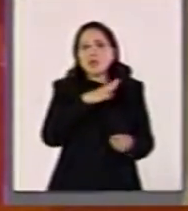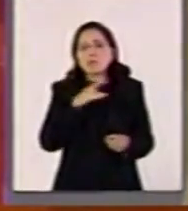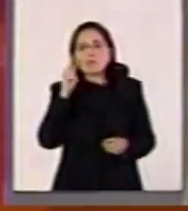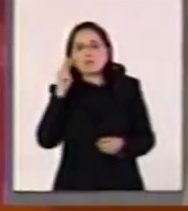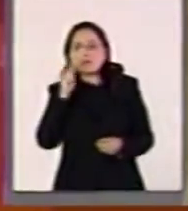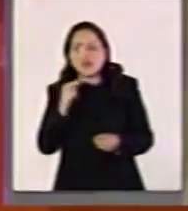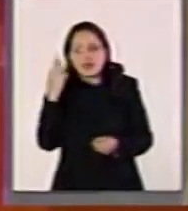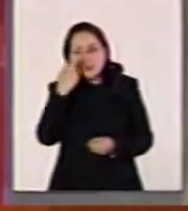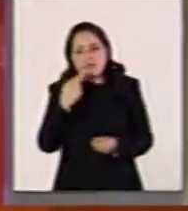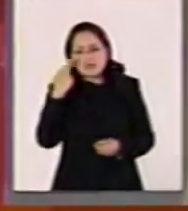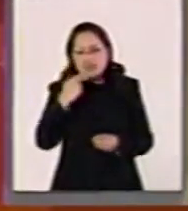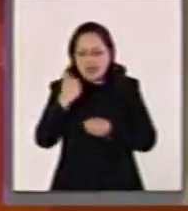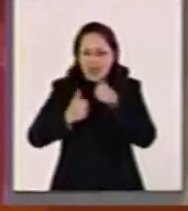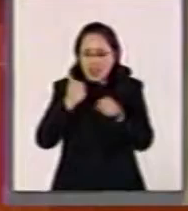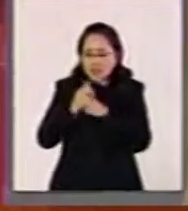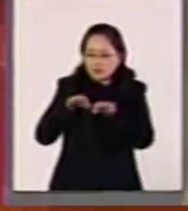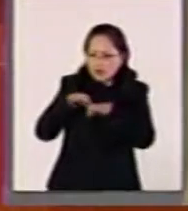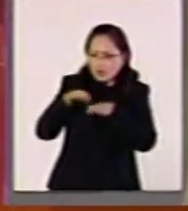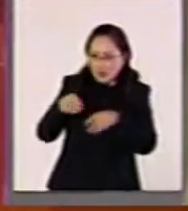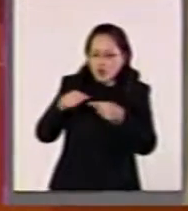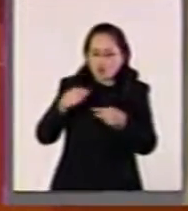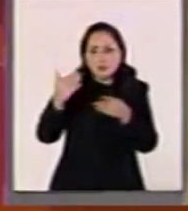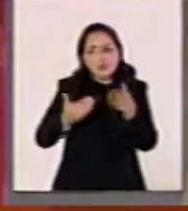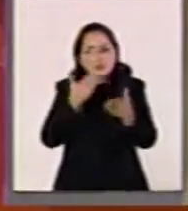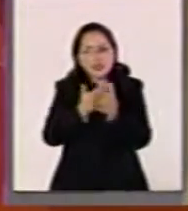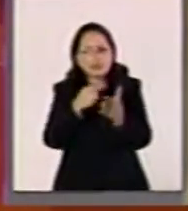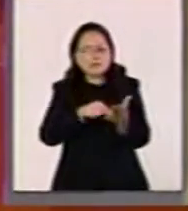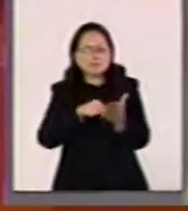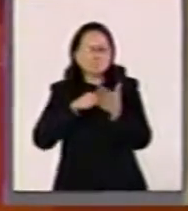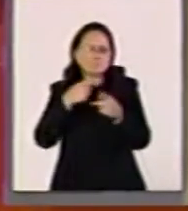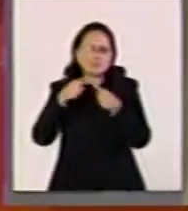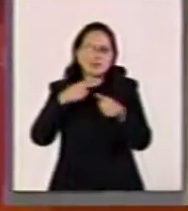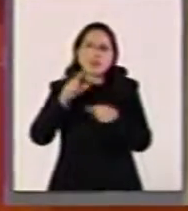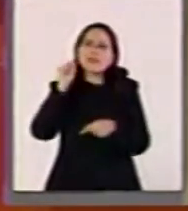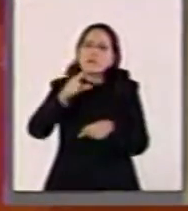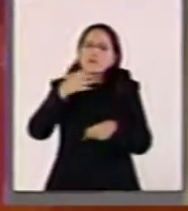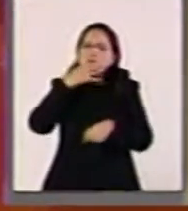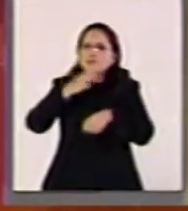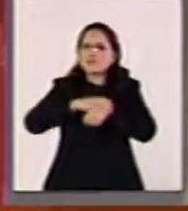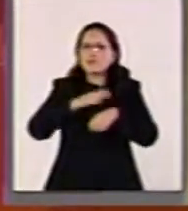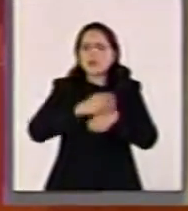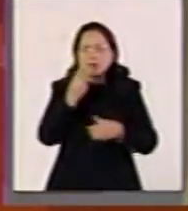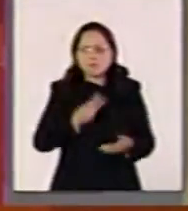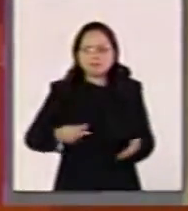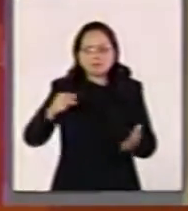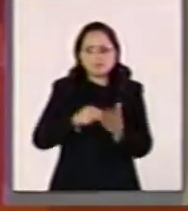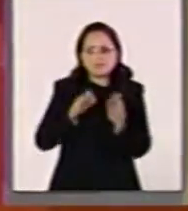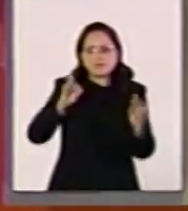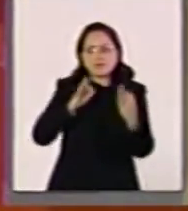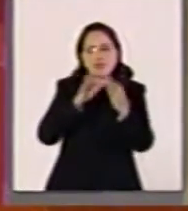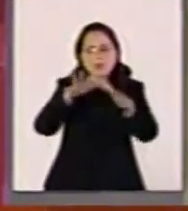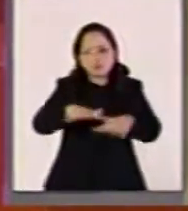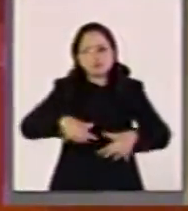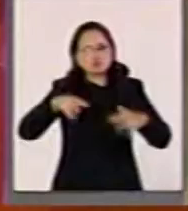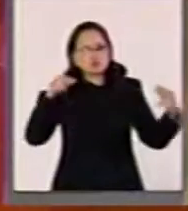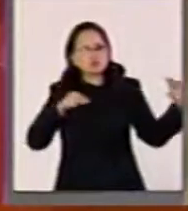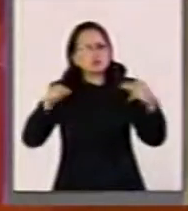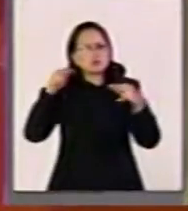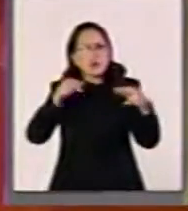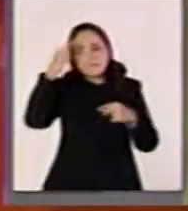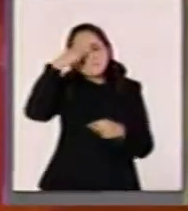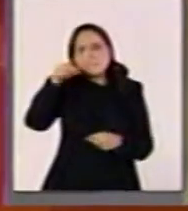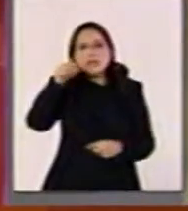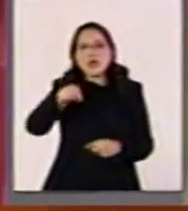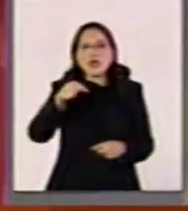analizar las trayectorias y las propuestas, también convocar a comparecer a las y los integrantes, ante las